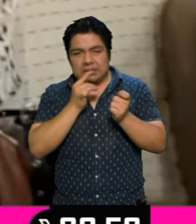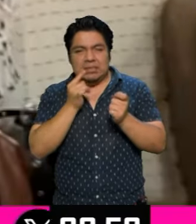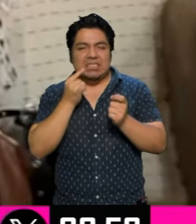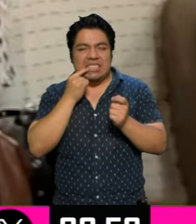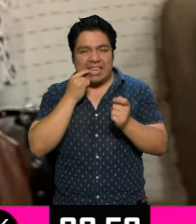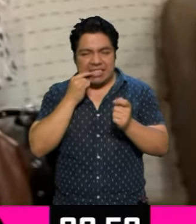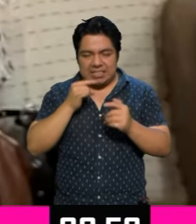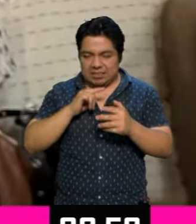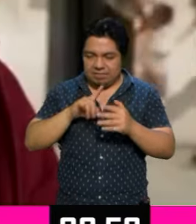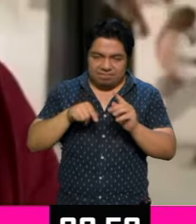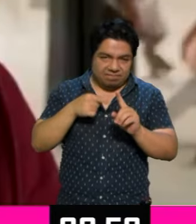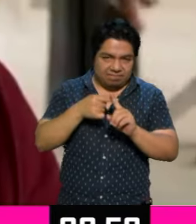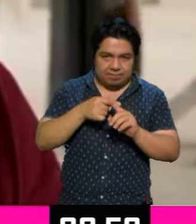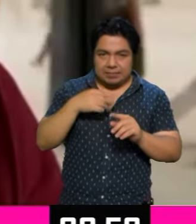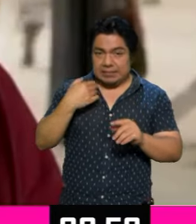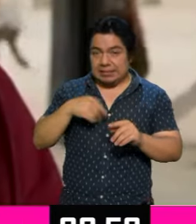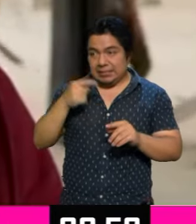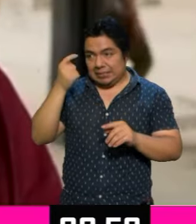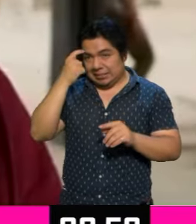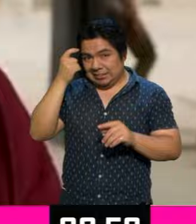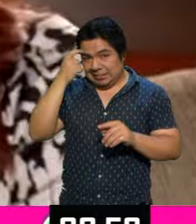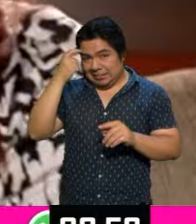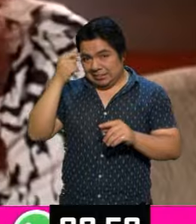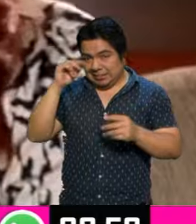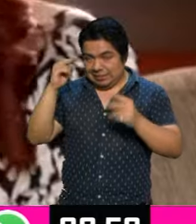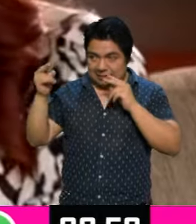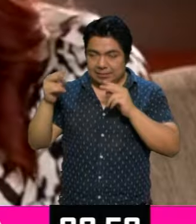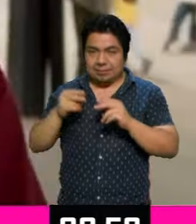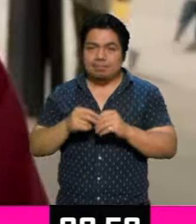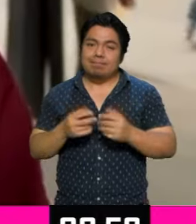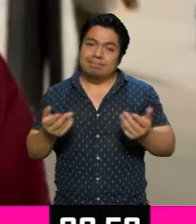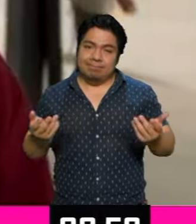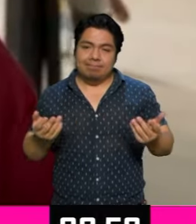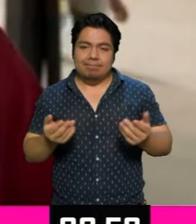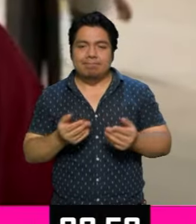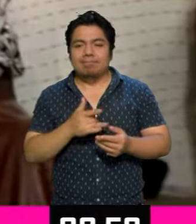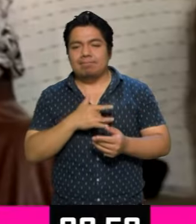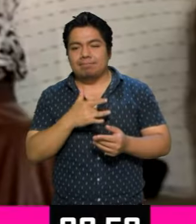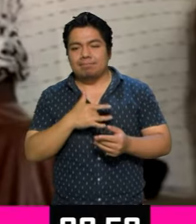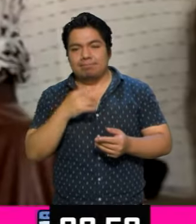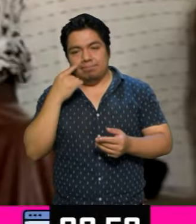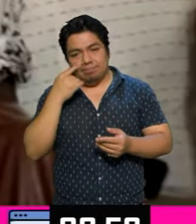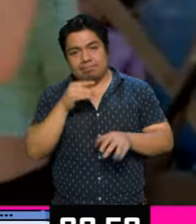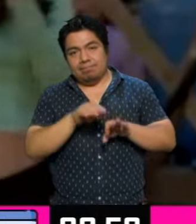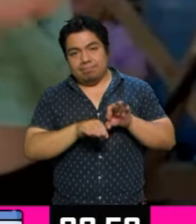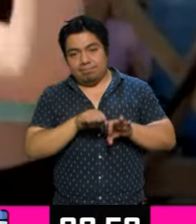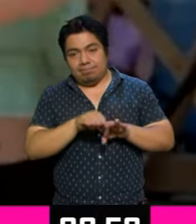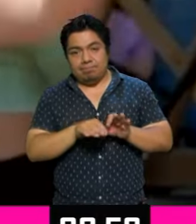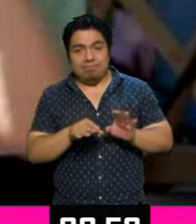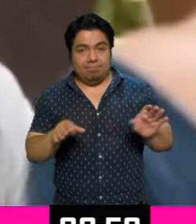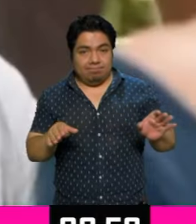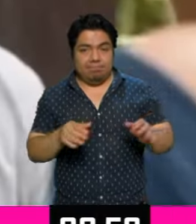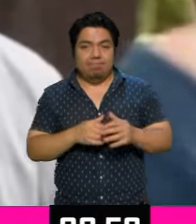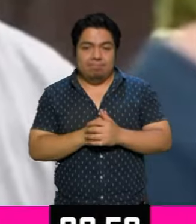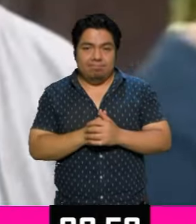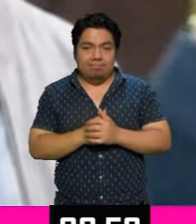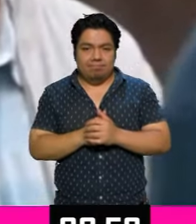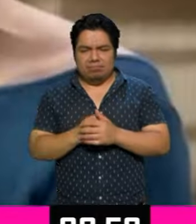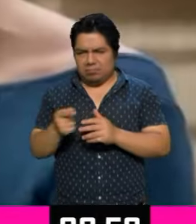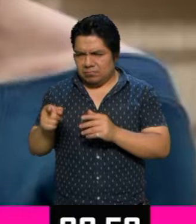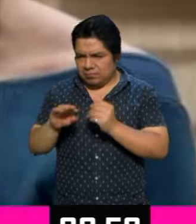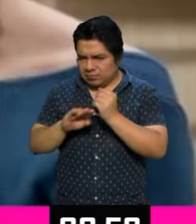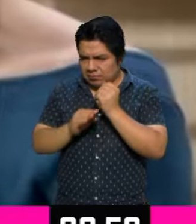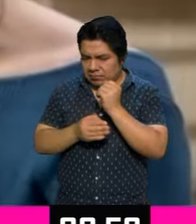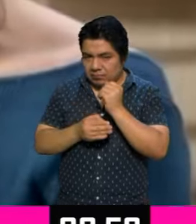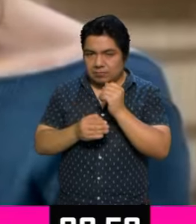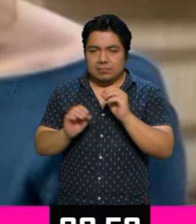Intrusivas. bien enfermas. Pero ay, bueno, Dios. Platiqué con ellas, Kay del Castillo decía que, o sea, con estas maestras como Mónica Huarte y